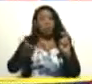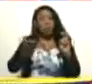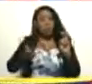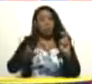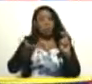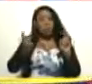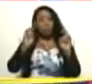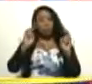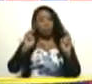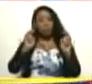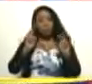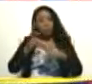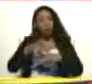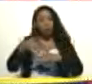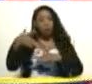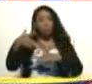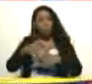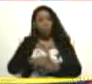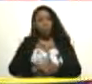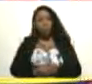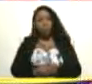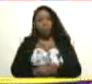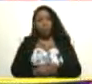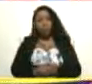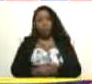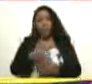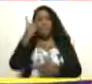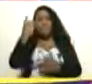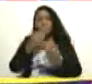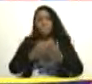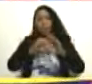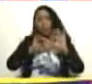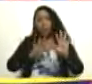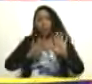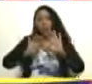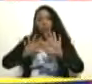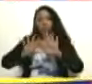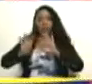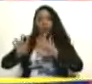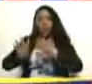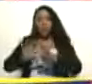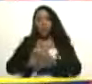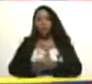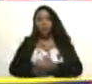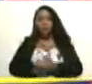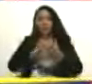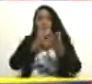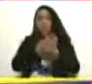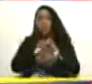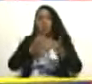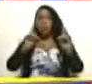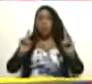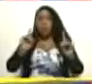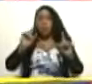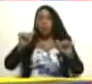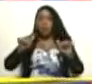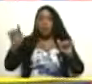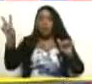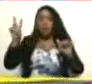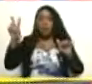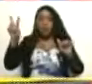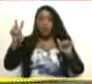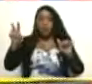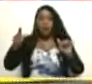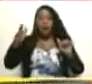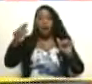importancia. Resulta que desde 1999 la democracia de nuestra república